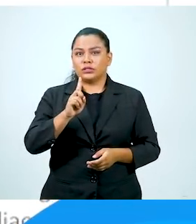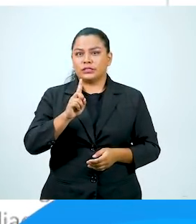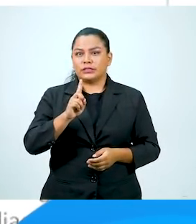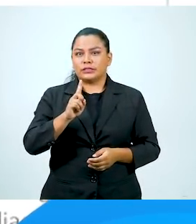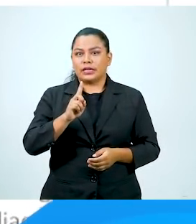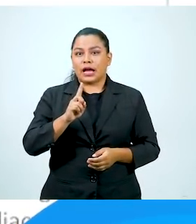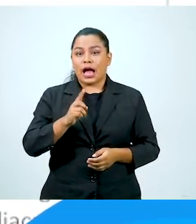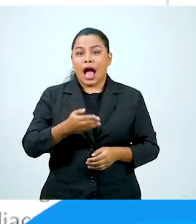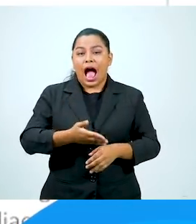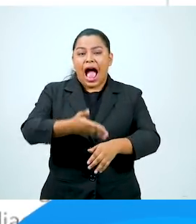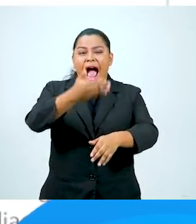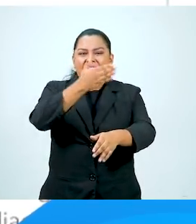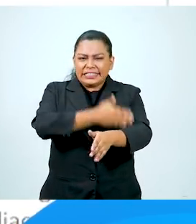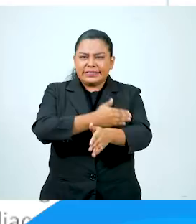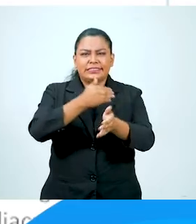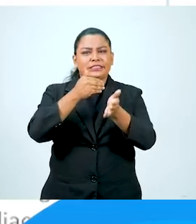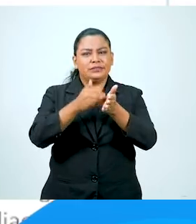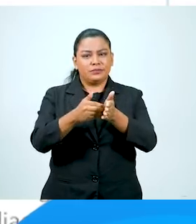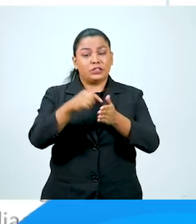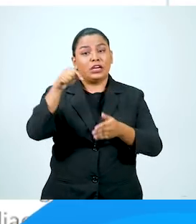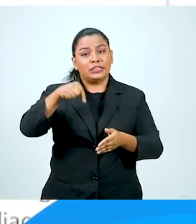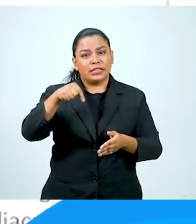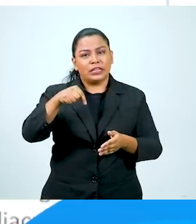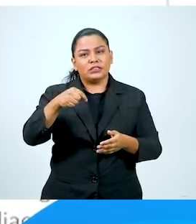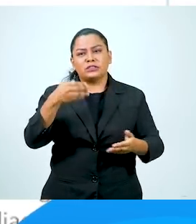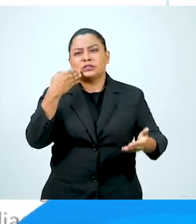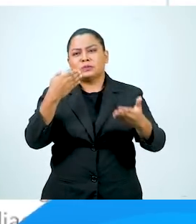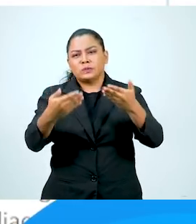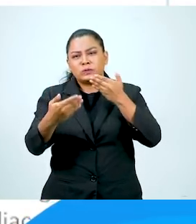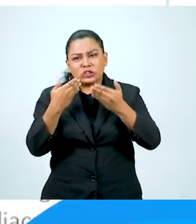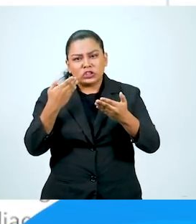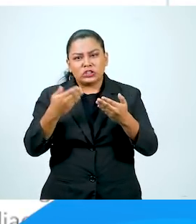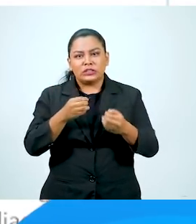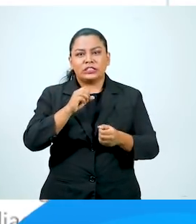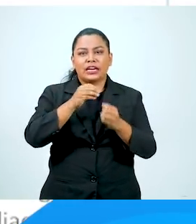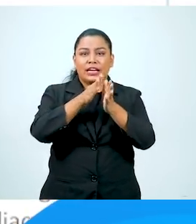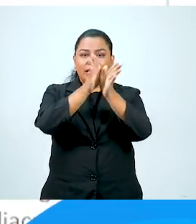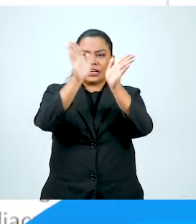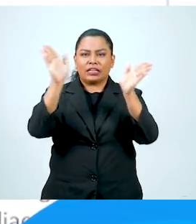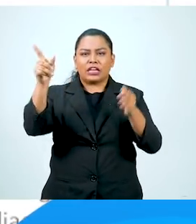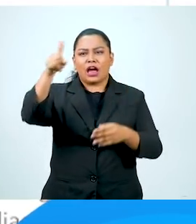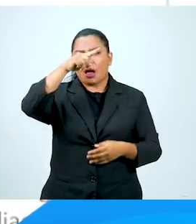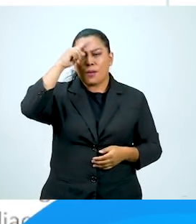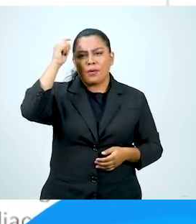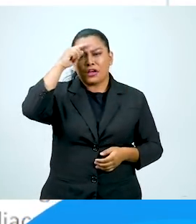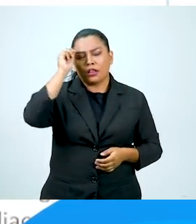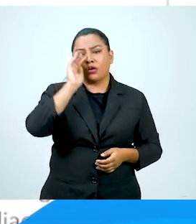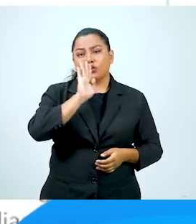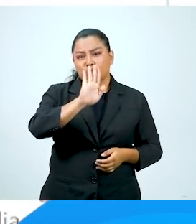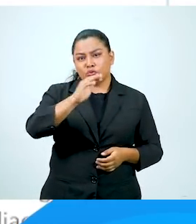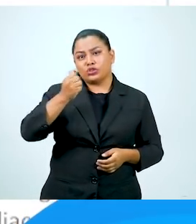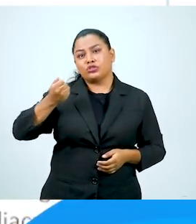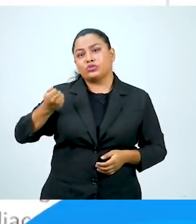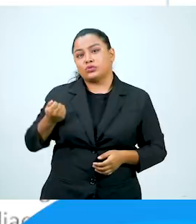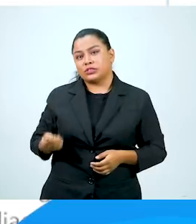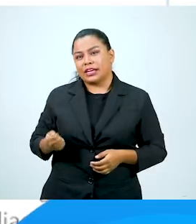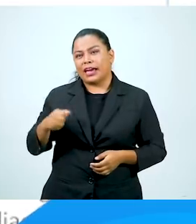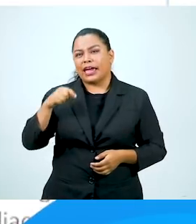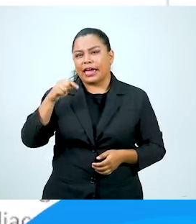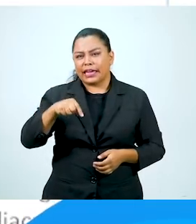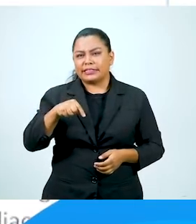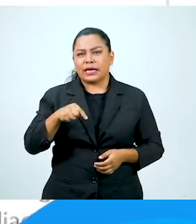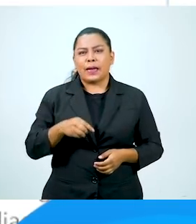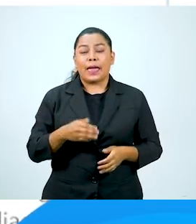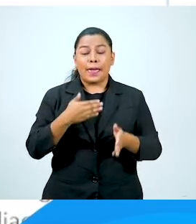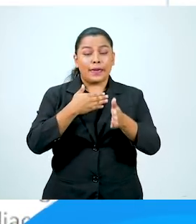1. Antes de empezar. En esta sección se dan orientaciones para que trabaje con sus estudiantes este